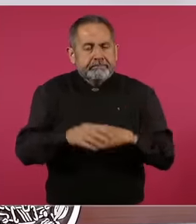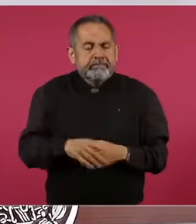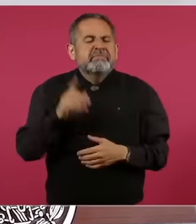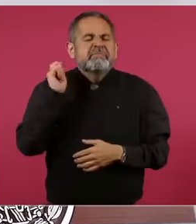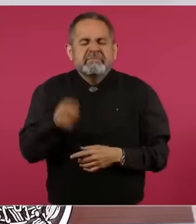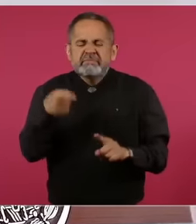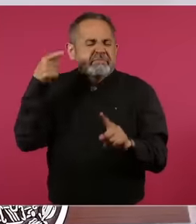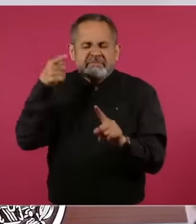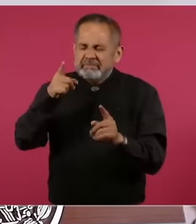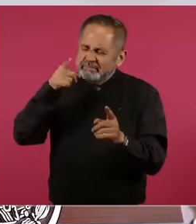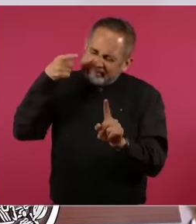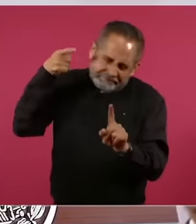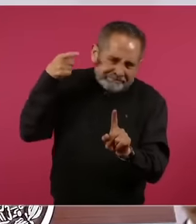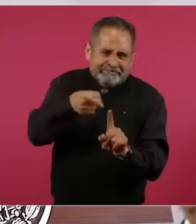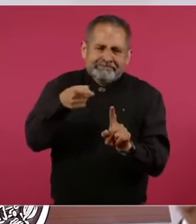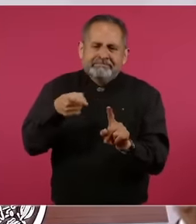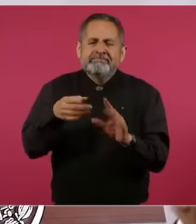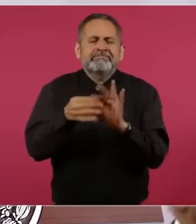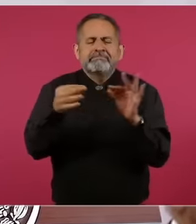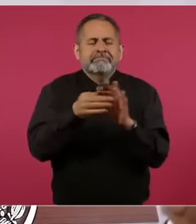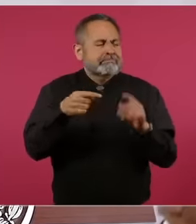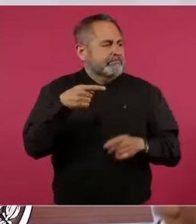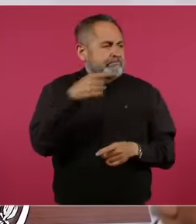consiste fundamentalmente